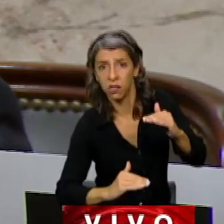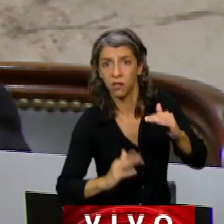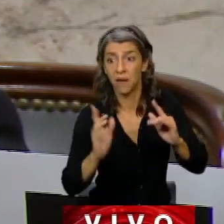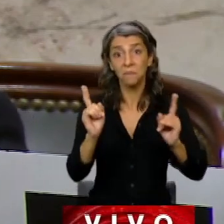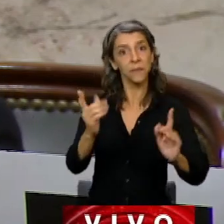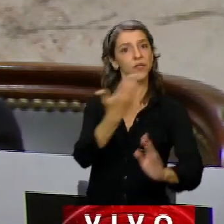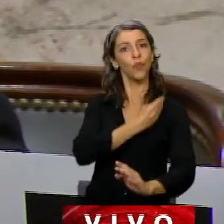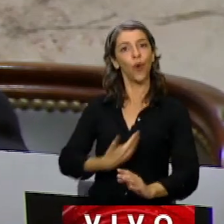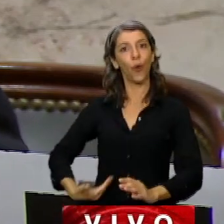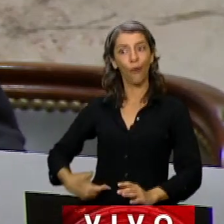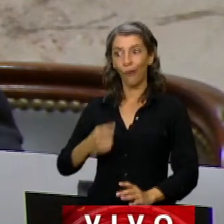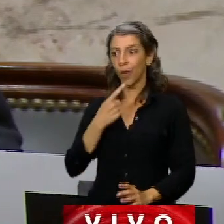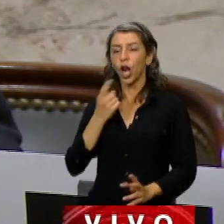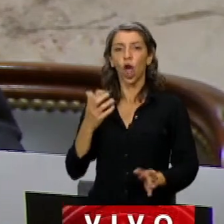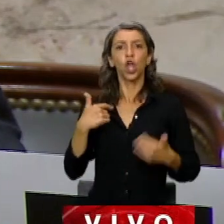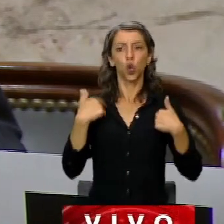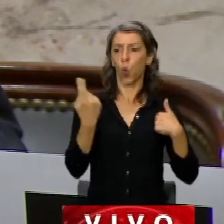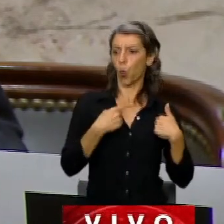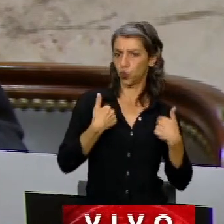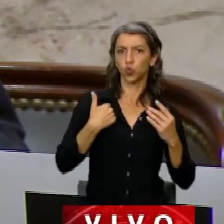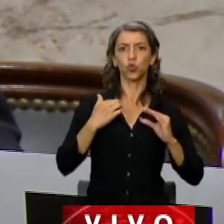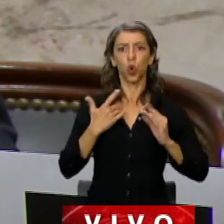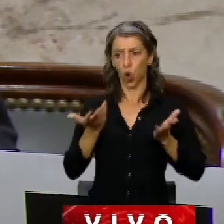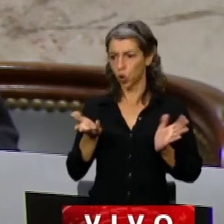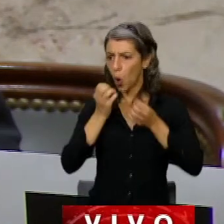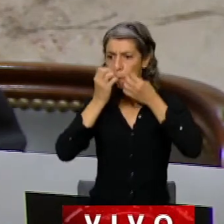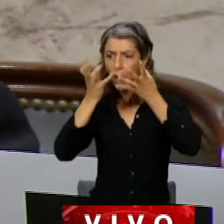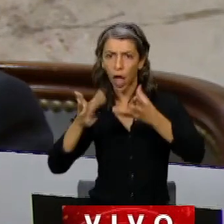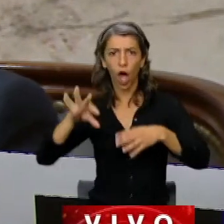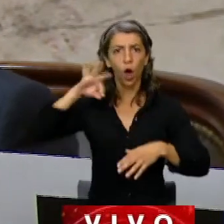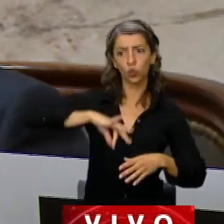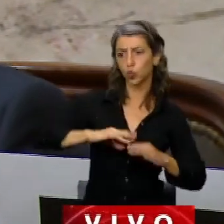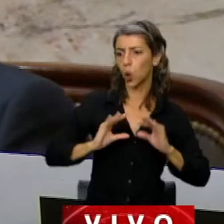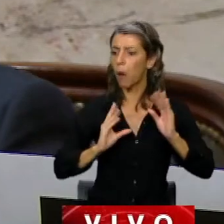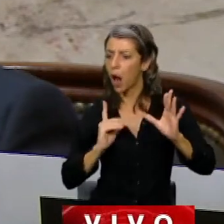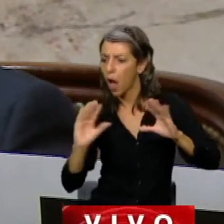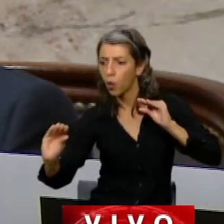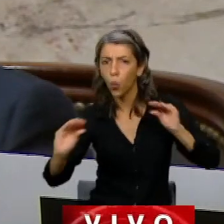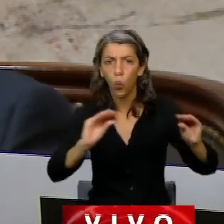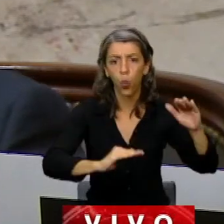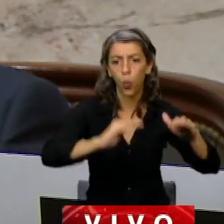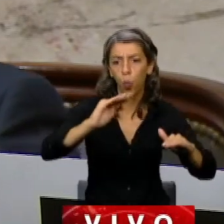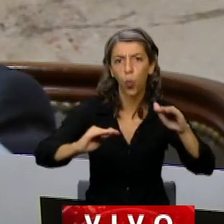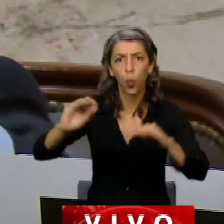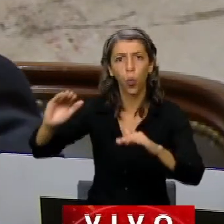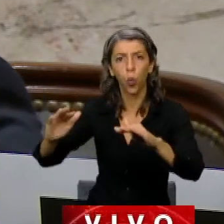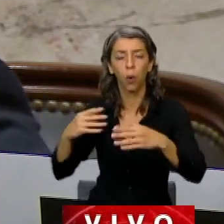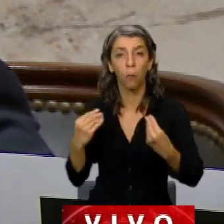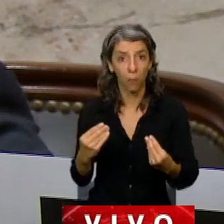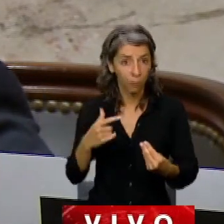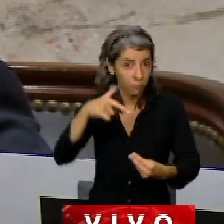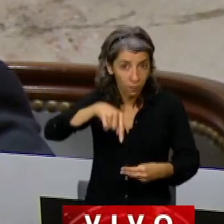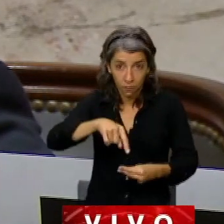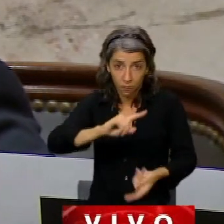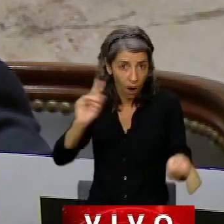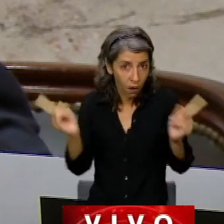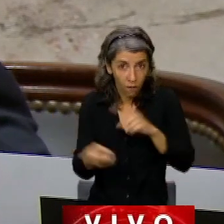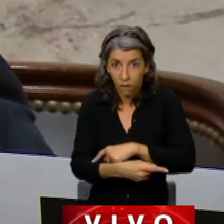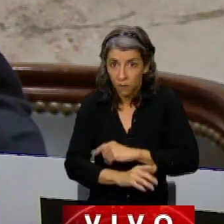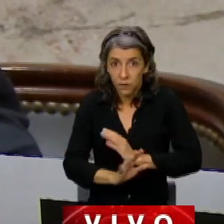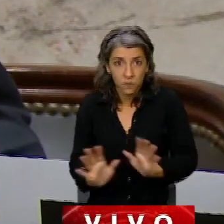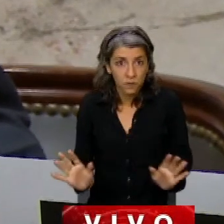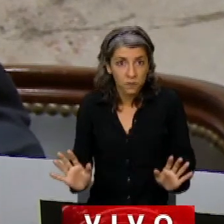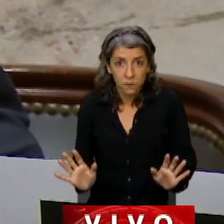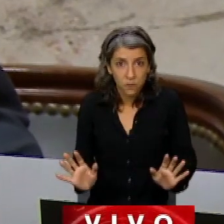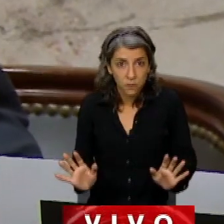autoproclama progresista, redistribuye el ingreso en contra de los más vulnerables. Pero no solo en